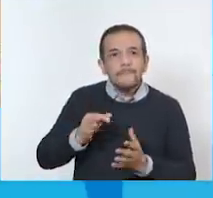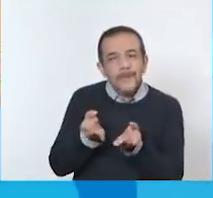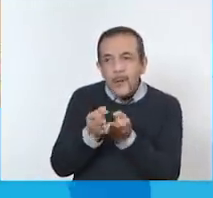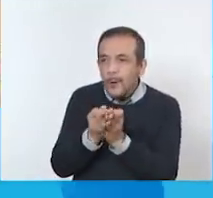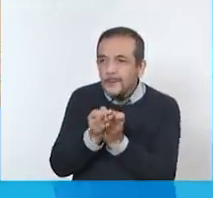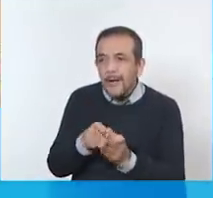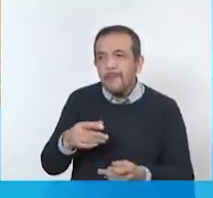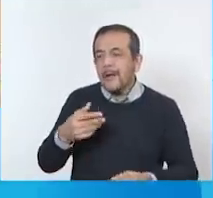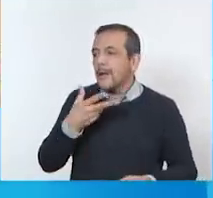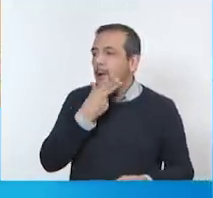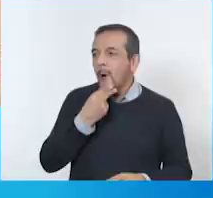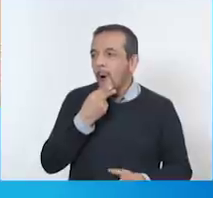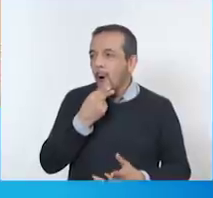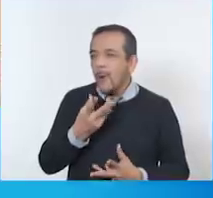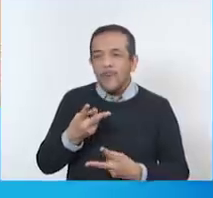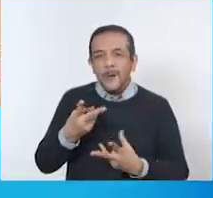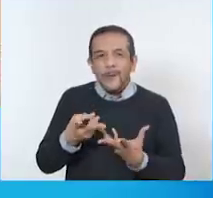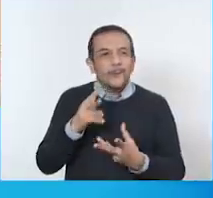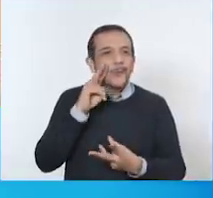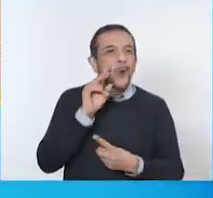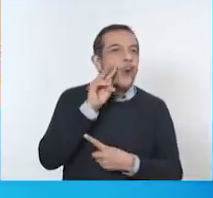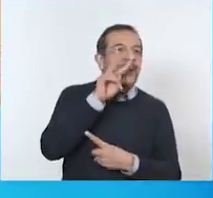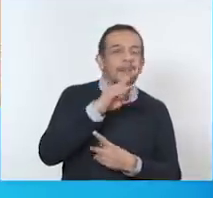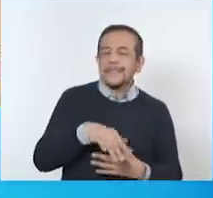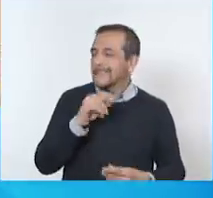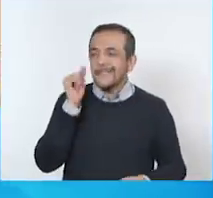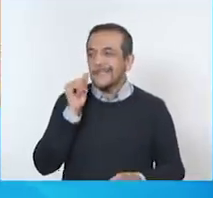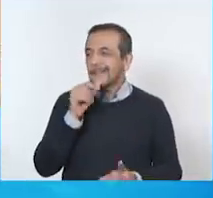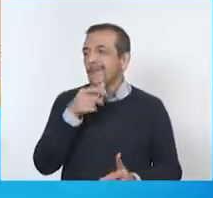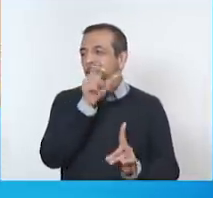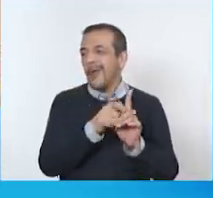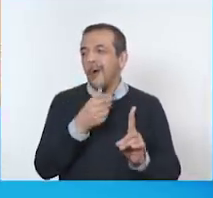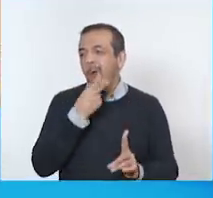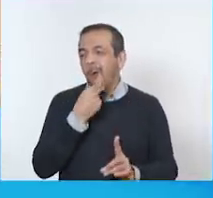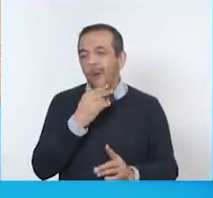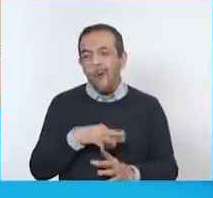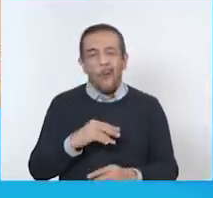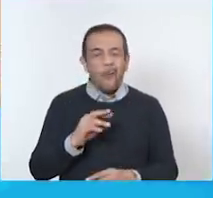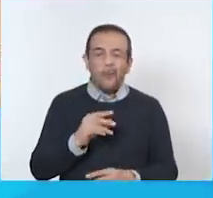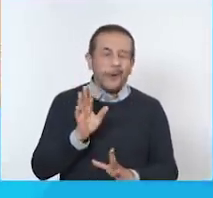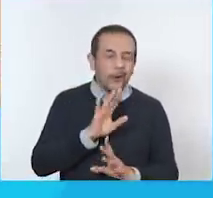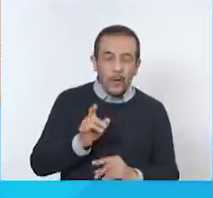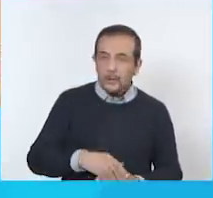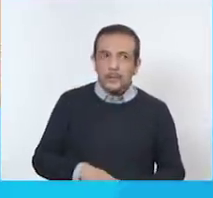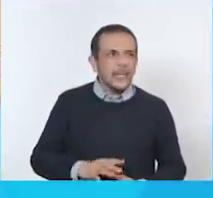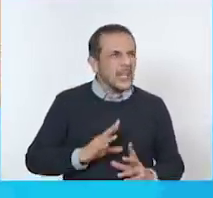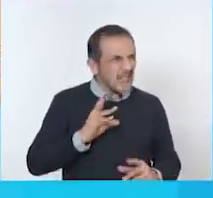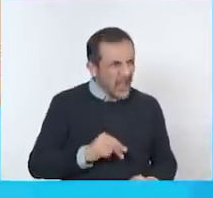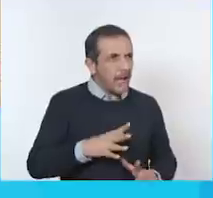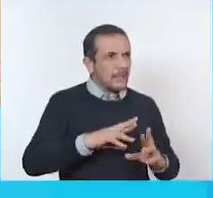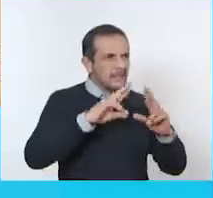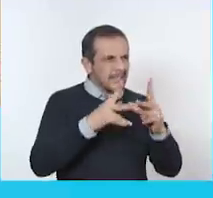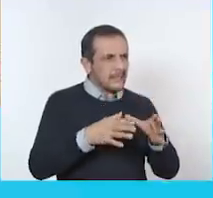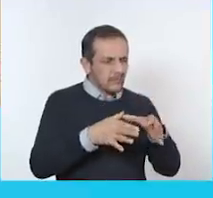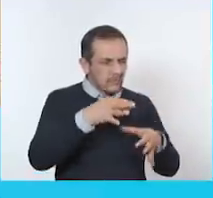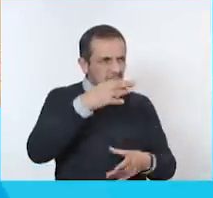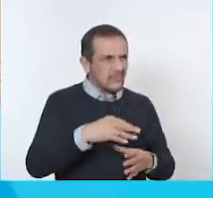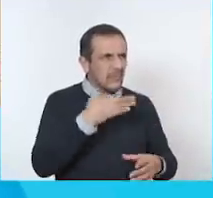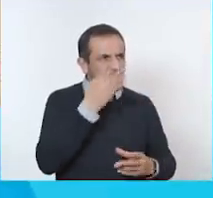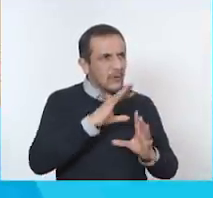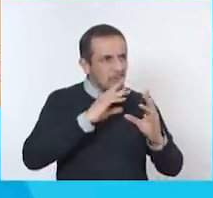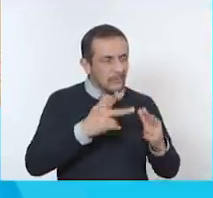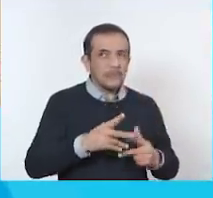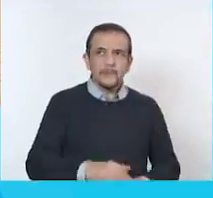los tamales! ¡Qué bárbaro! ¡Es que es un irresponsable! ¡Un día se pone, otro día no se pone! ¡No, se rompió su florero! ¿Qué?